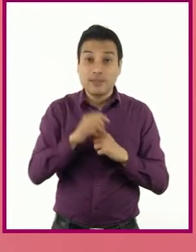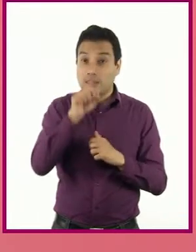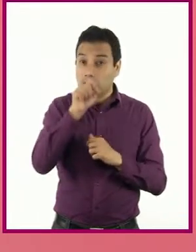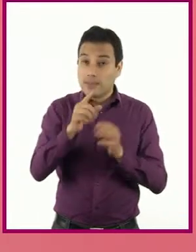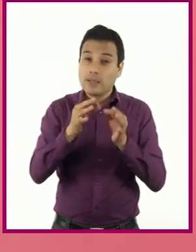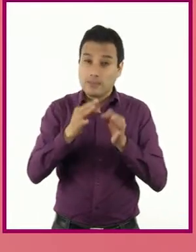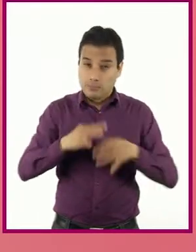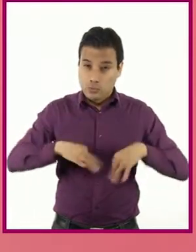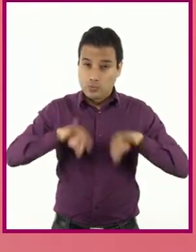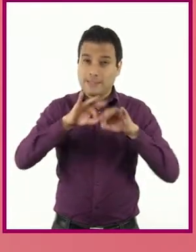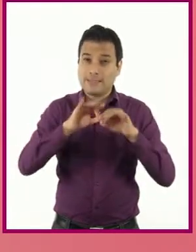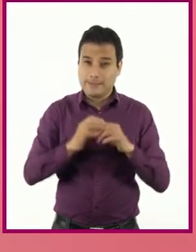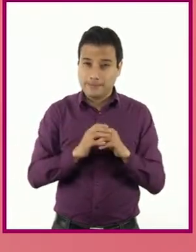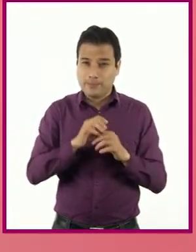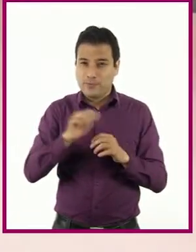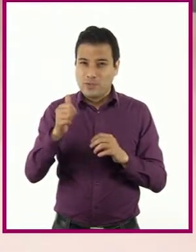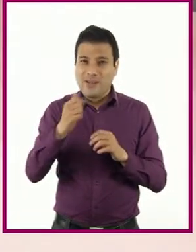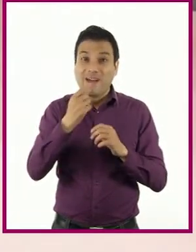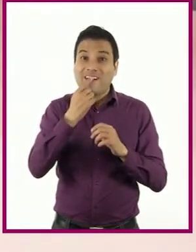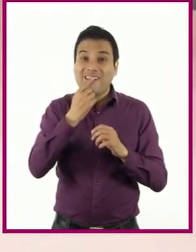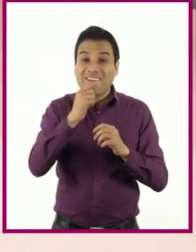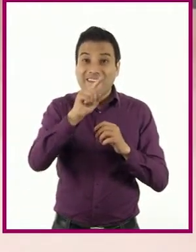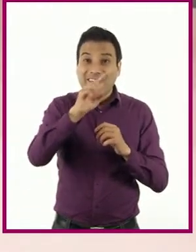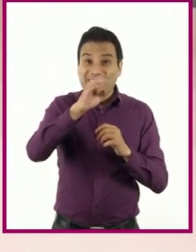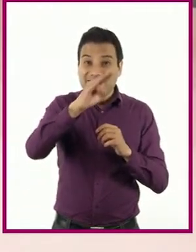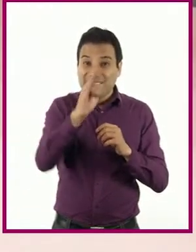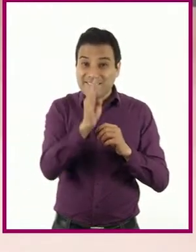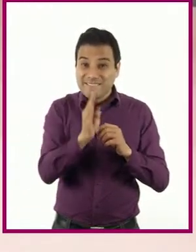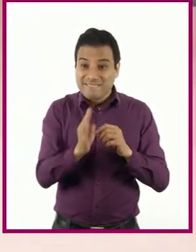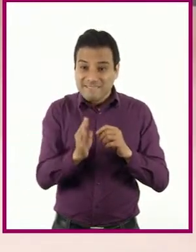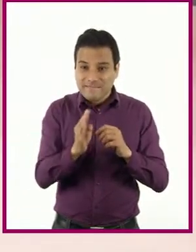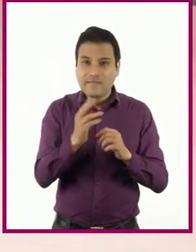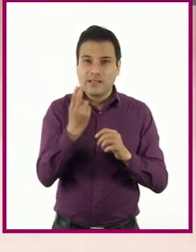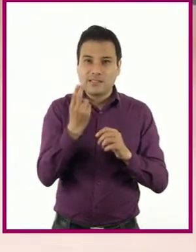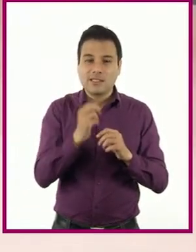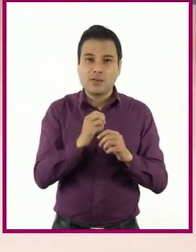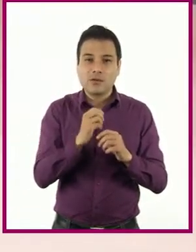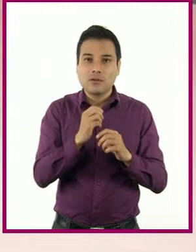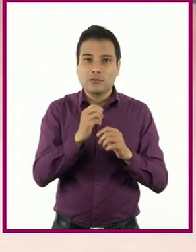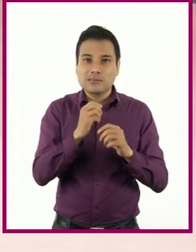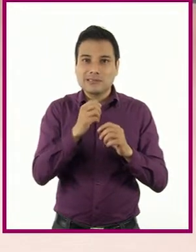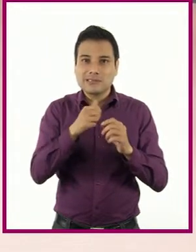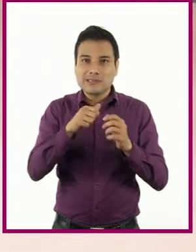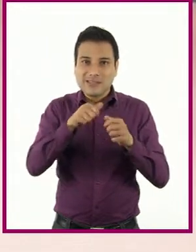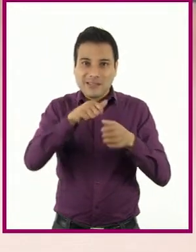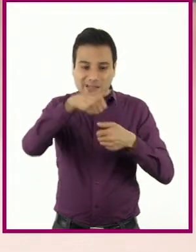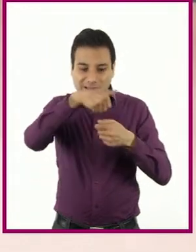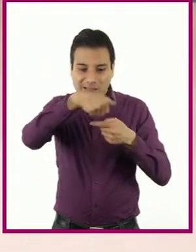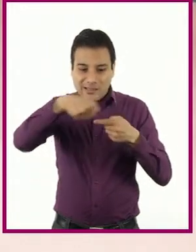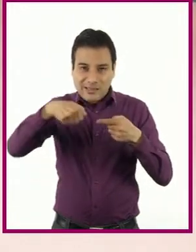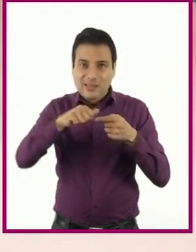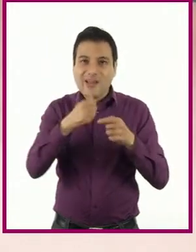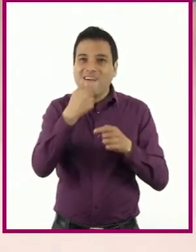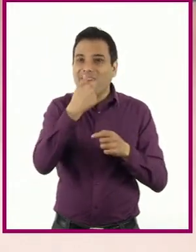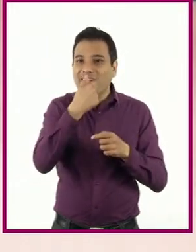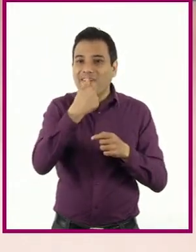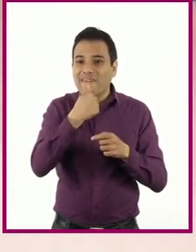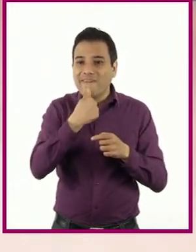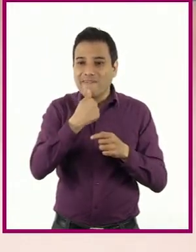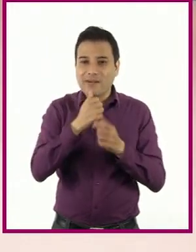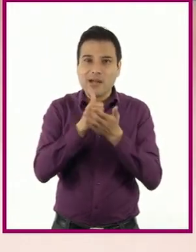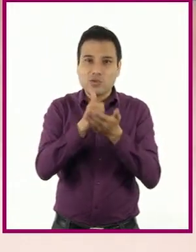de enfosetas y fisuras, los cuales se aplican en las muelas para evitar a toda costa la presencia de